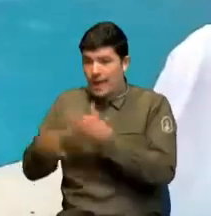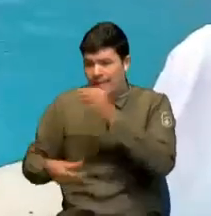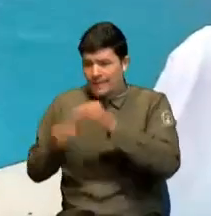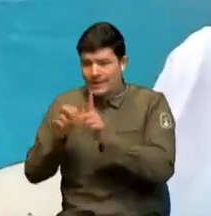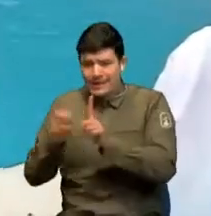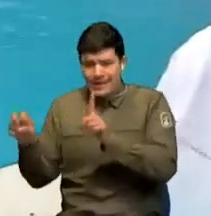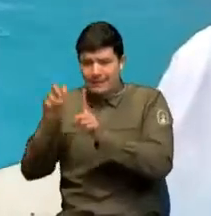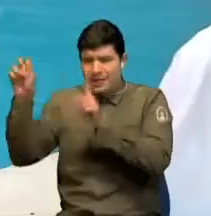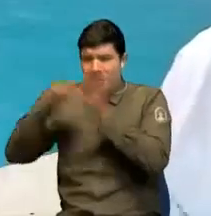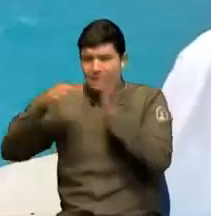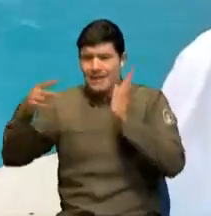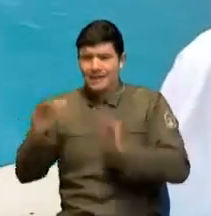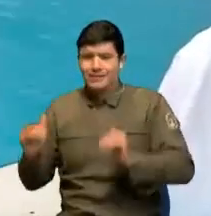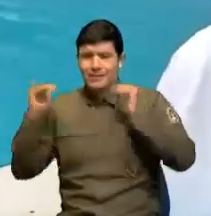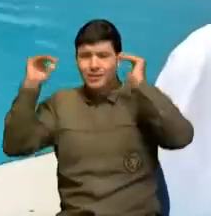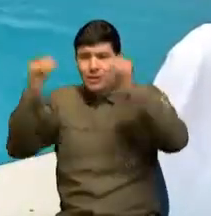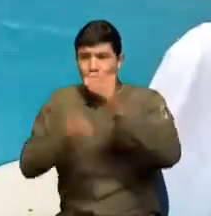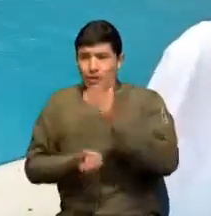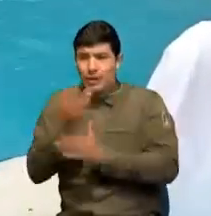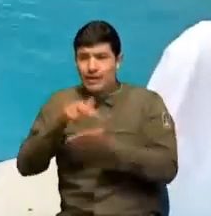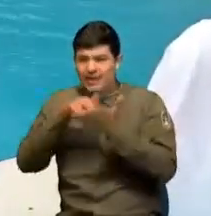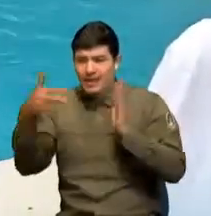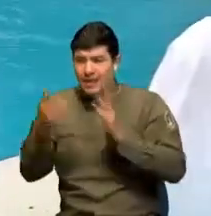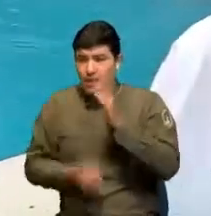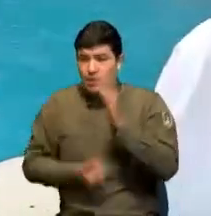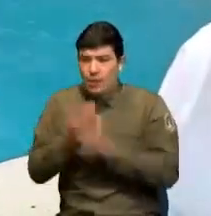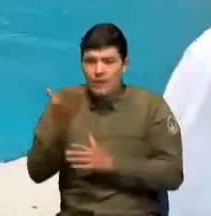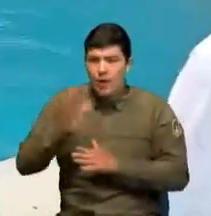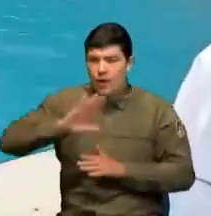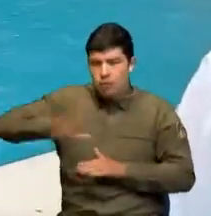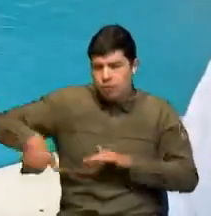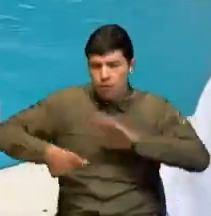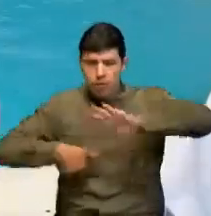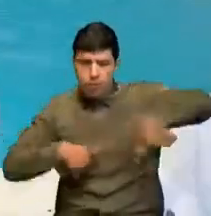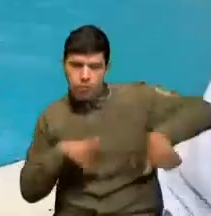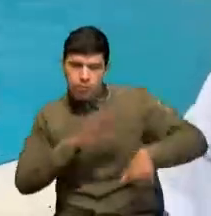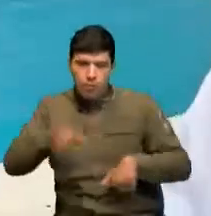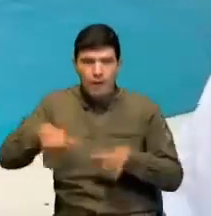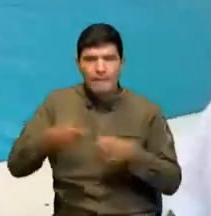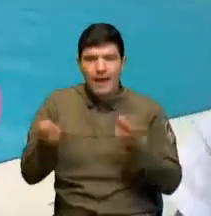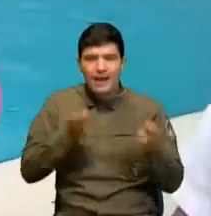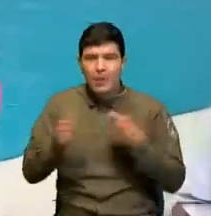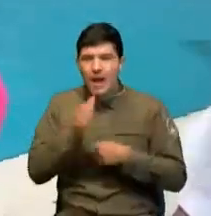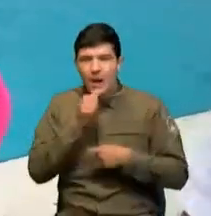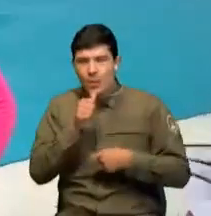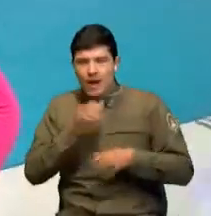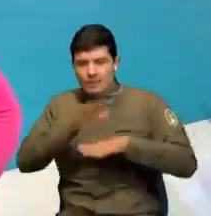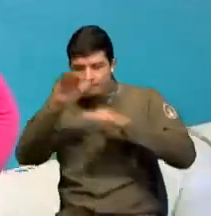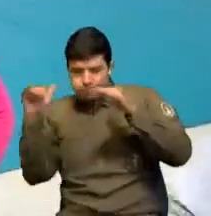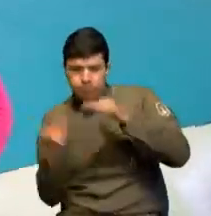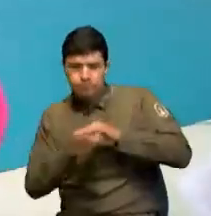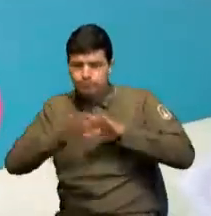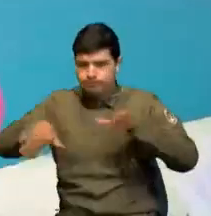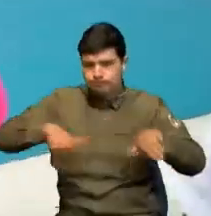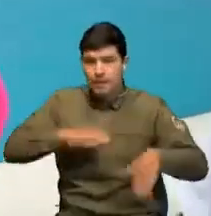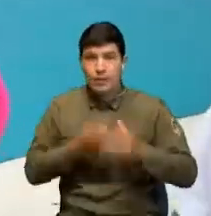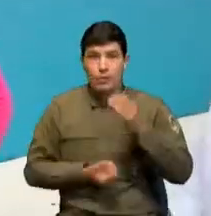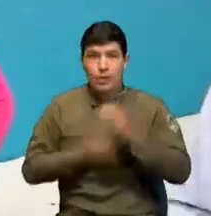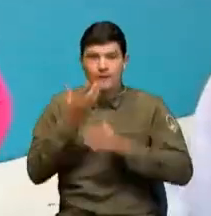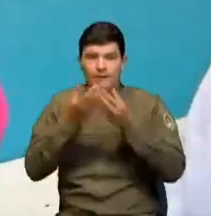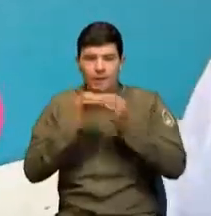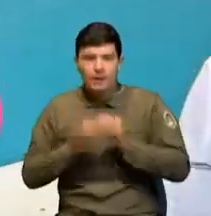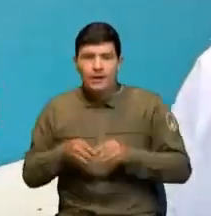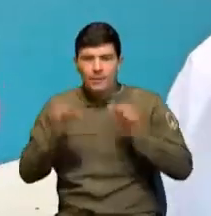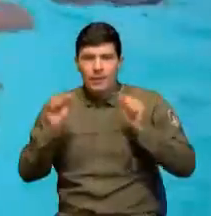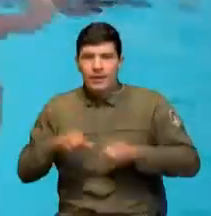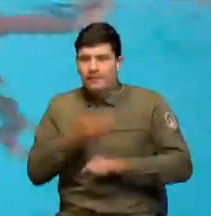técnico altísimo, nuevas técnicas, nuevas brazadas, nuevas estrategias y nuevos métodos para potencializar pues, lo que